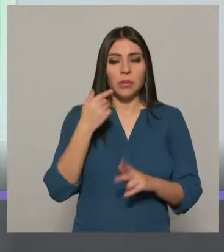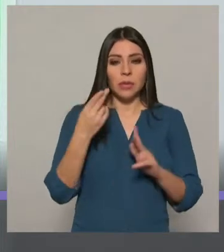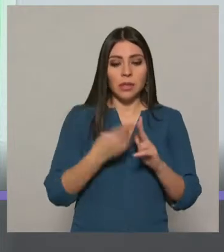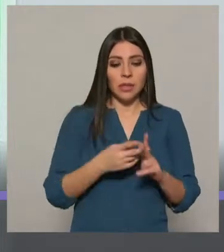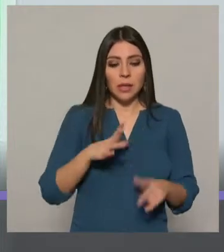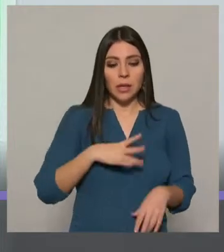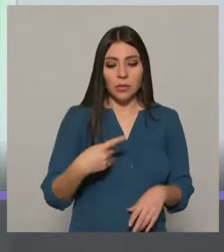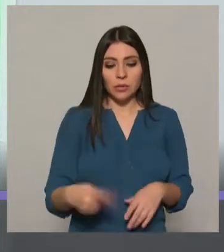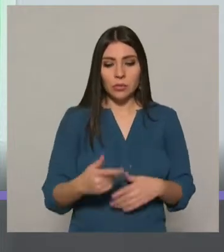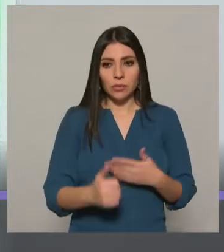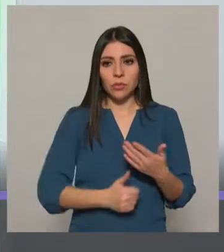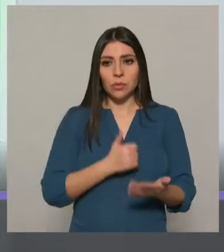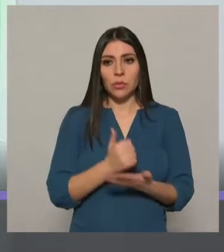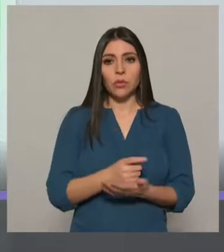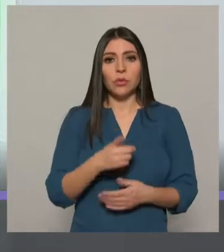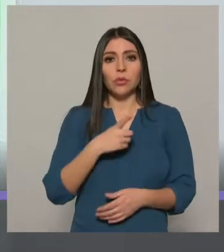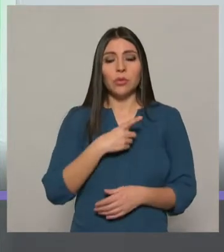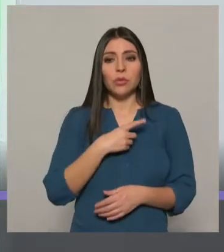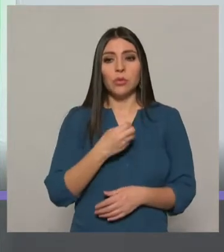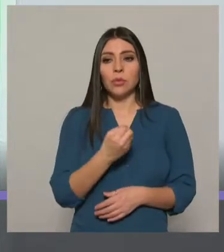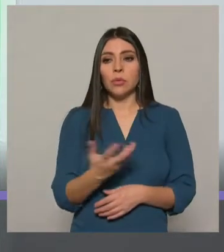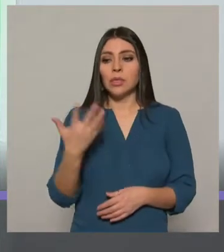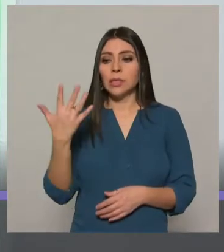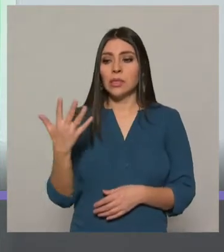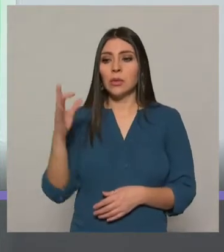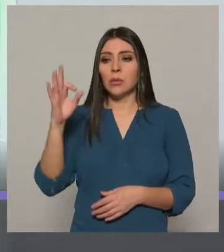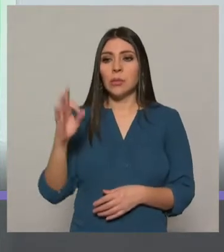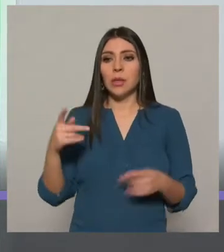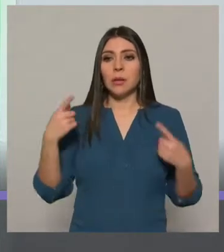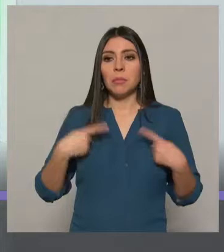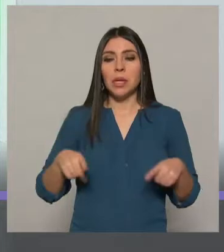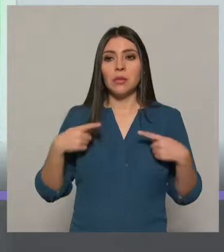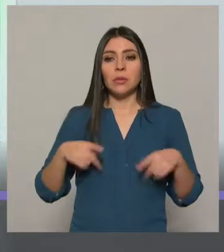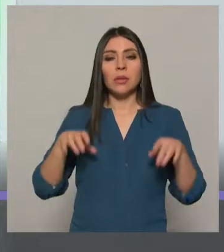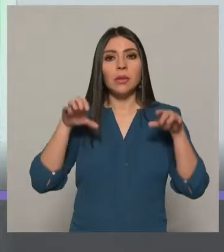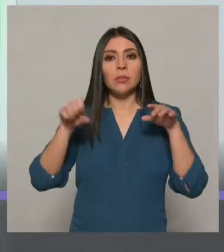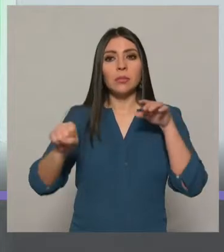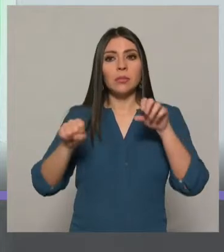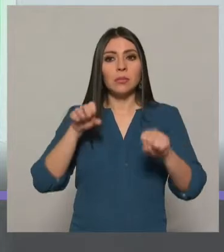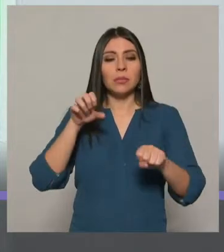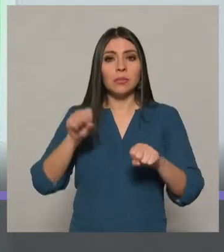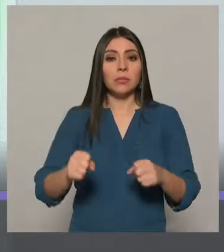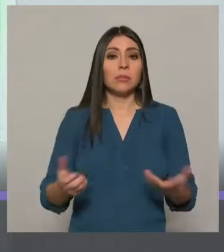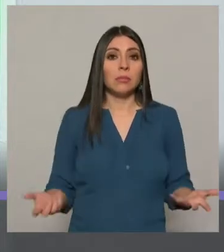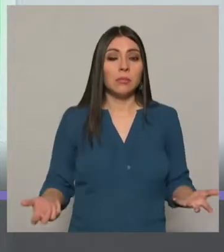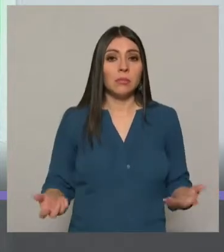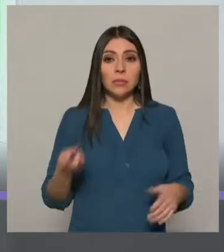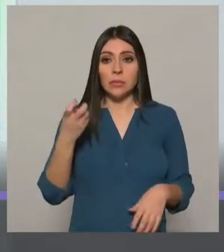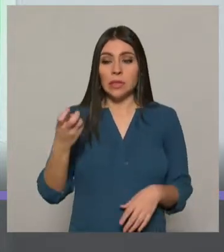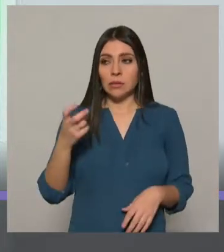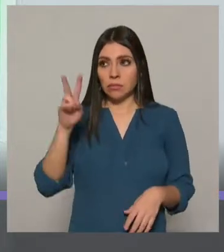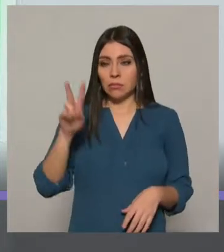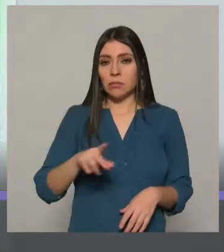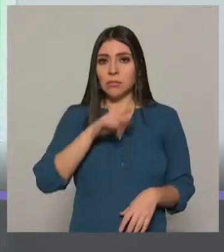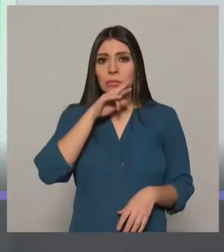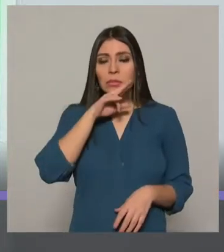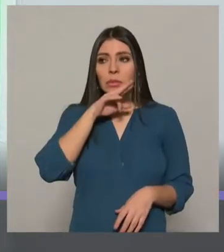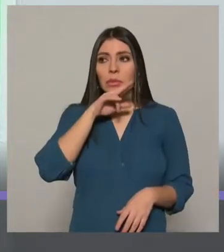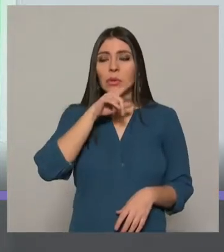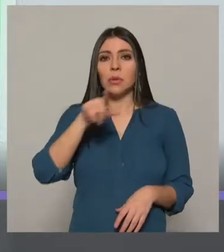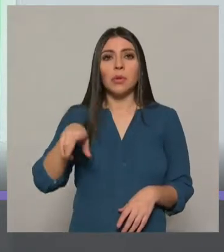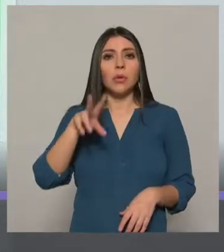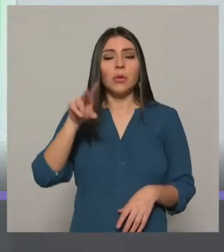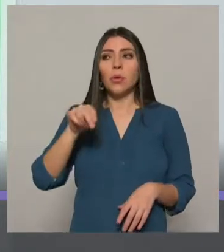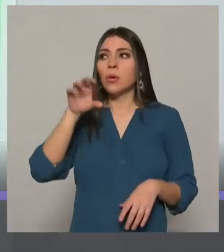en la ciudad, solamente el 5% de personas están detenidas. Y esto es alarmante, esto es preocupante, de que haya una impunidad en